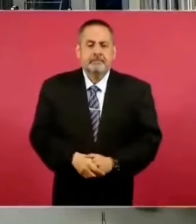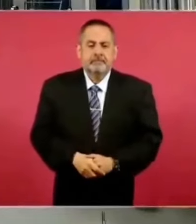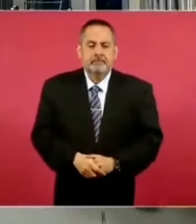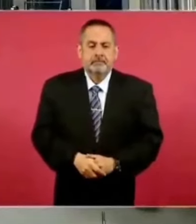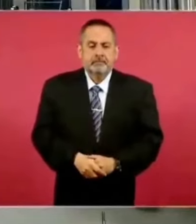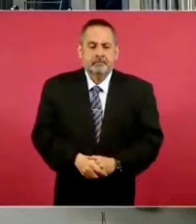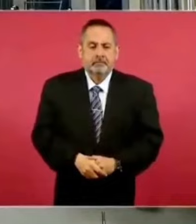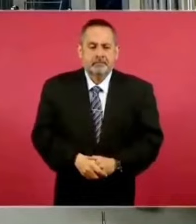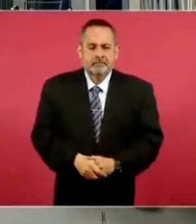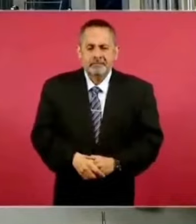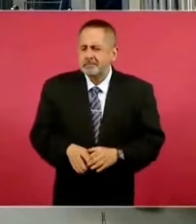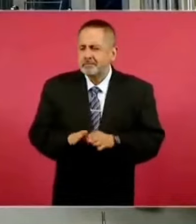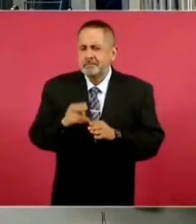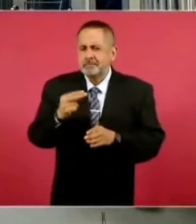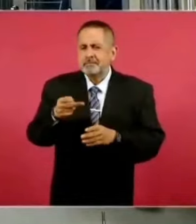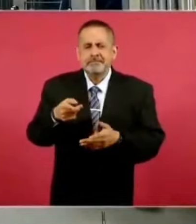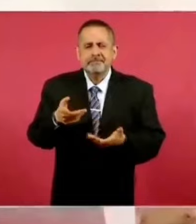¿Cómo le llaman